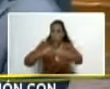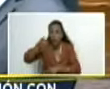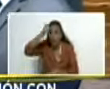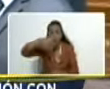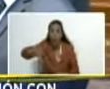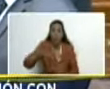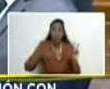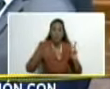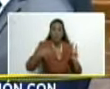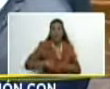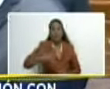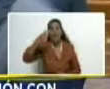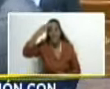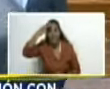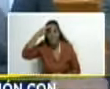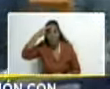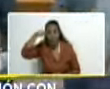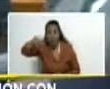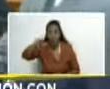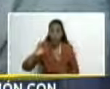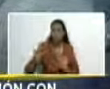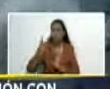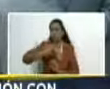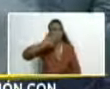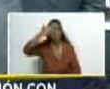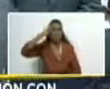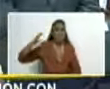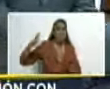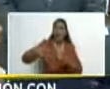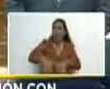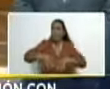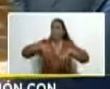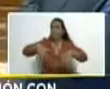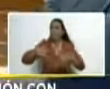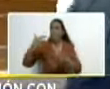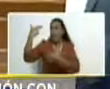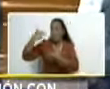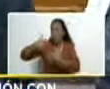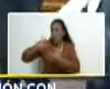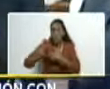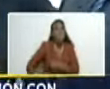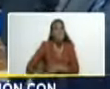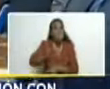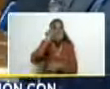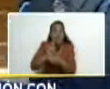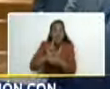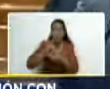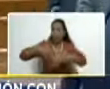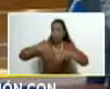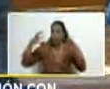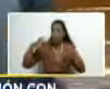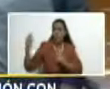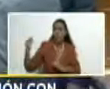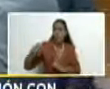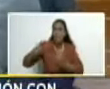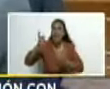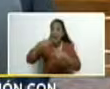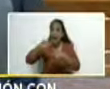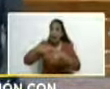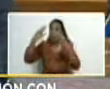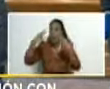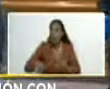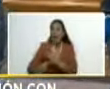pueblos. Emiratos Árabes Unidos es uno de los países más ricos del mundo. Su riqueza se debe en gran medida a la explotación del petróleo y gas natural,